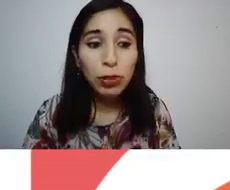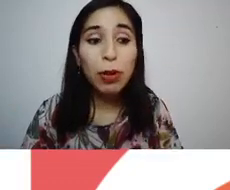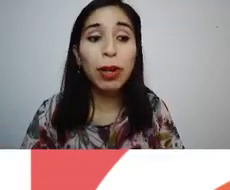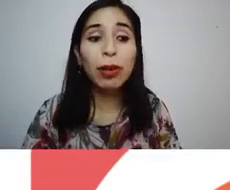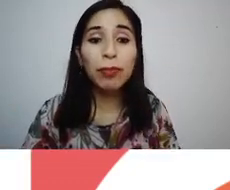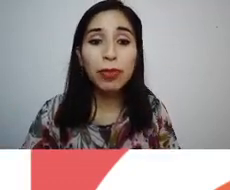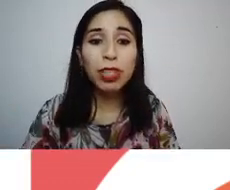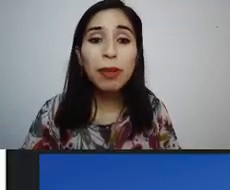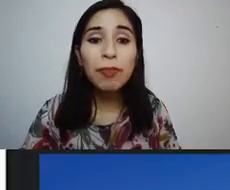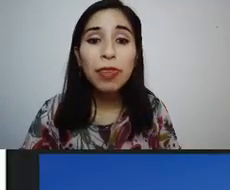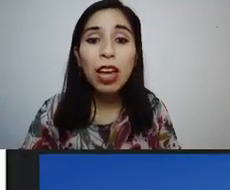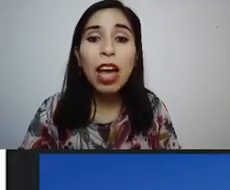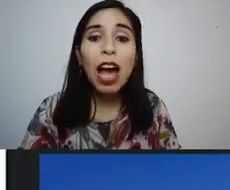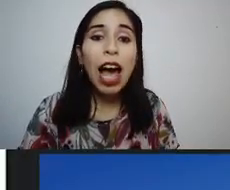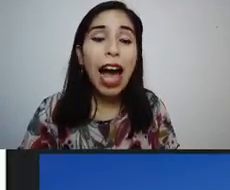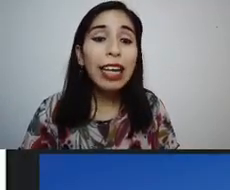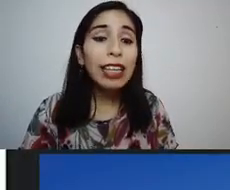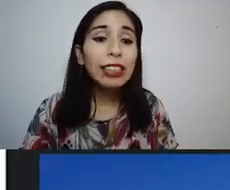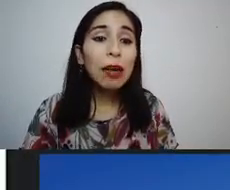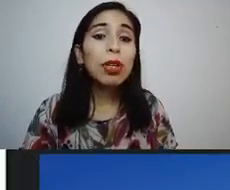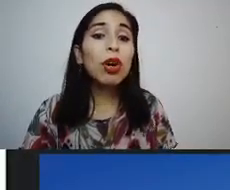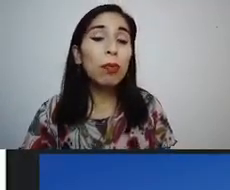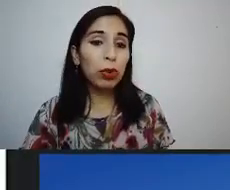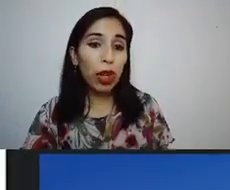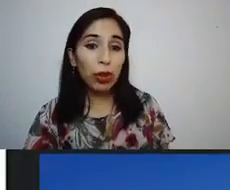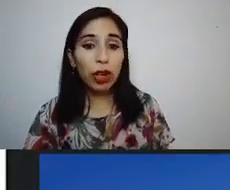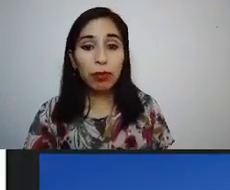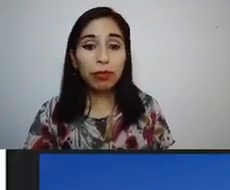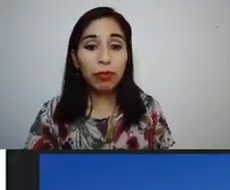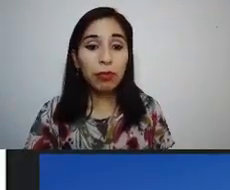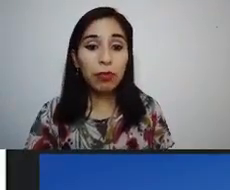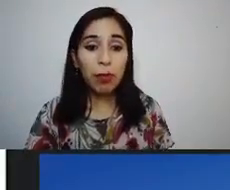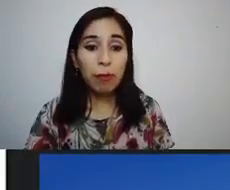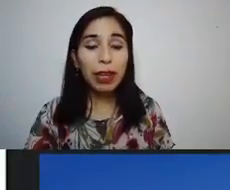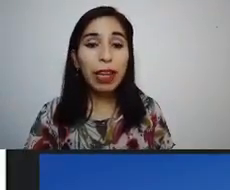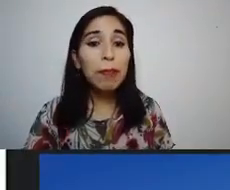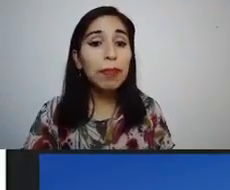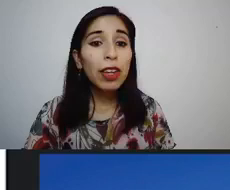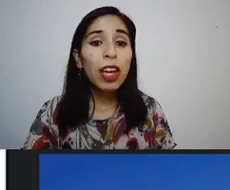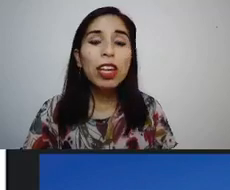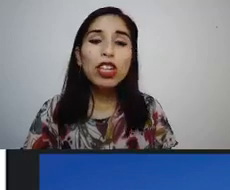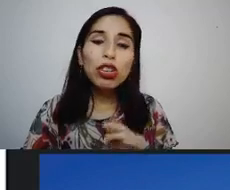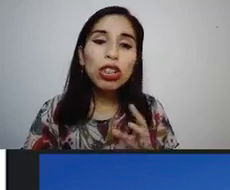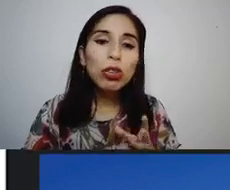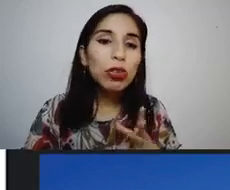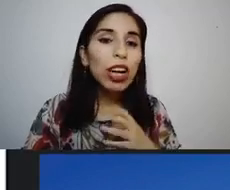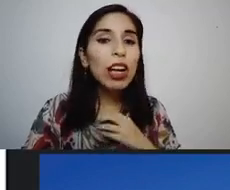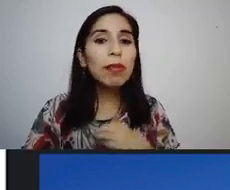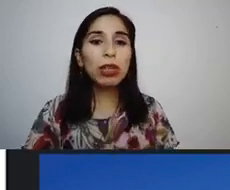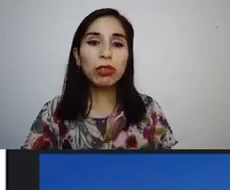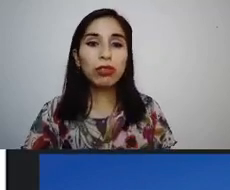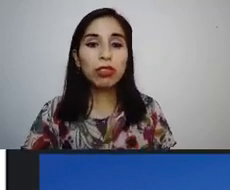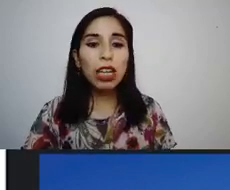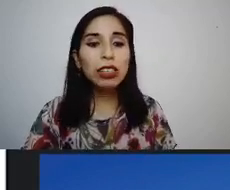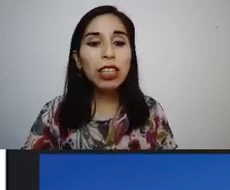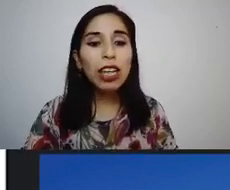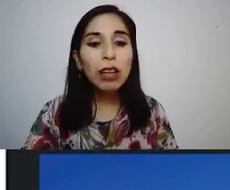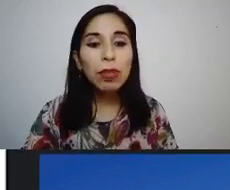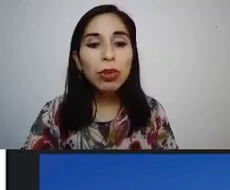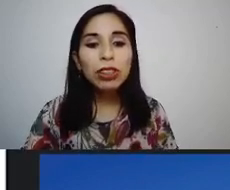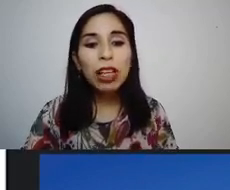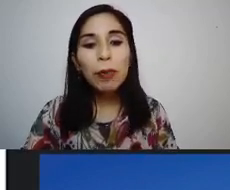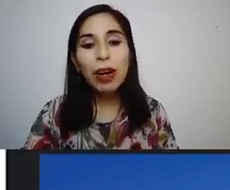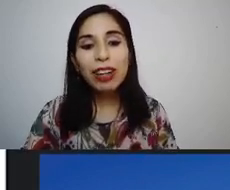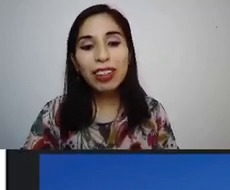vamos a ver si aquí está mi computadora verdad y yo tengo un gran amigo este